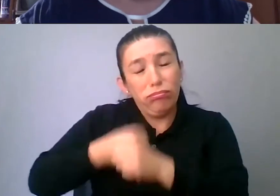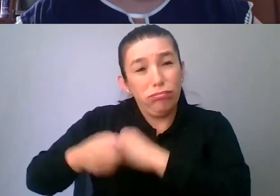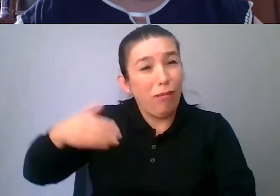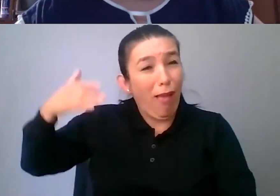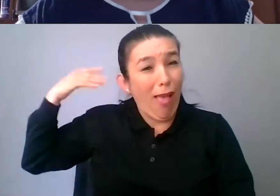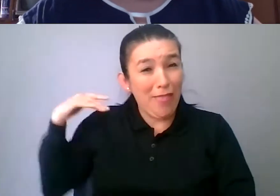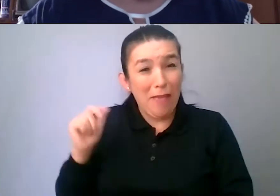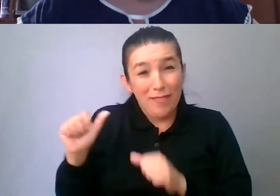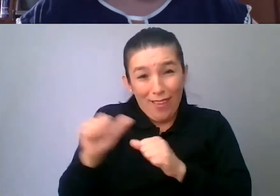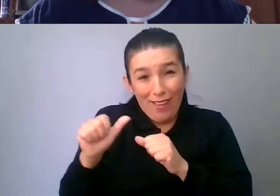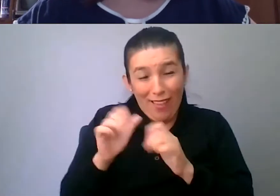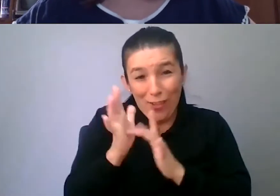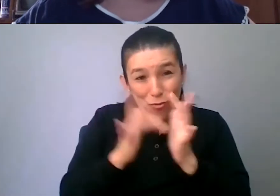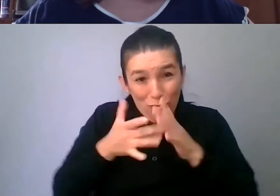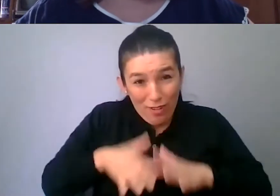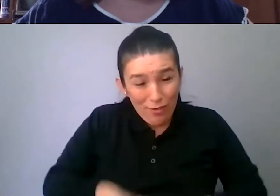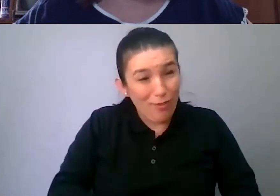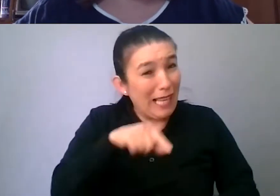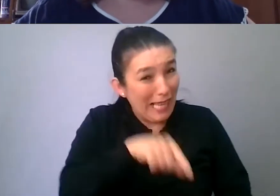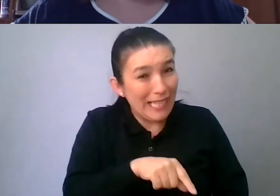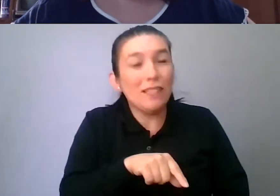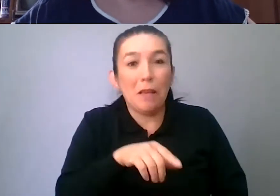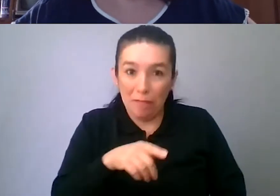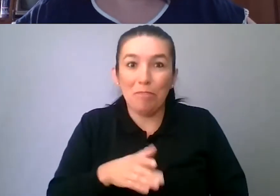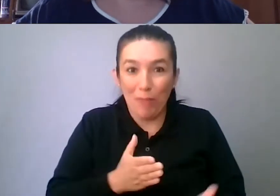Cristo, así de antiguas.